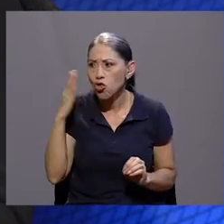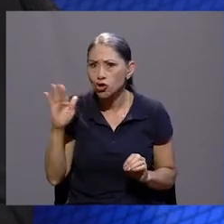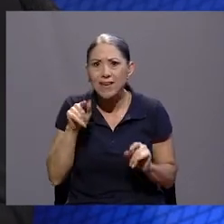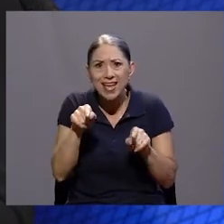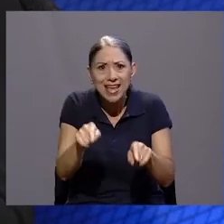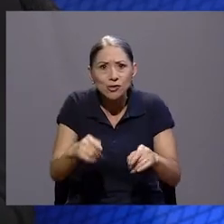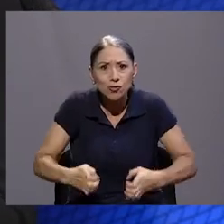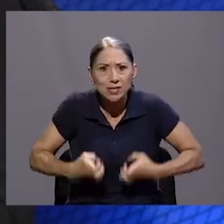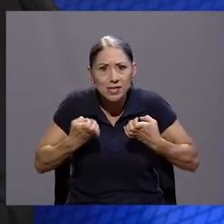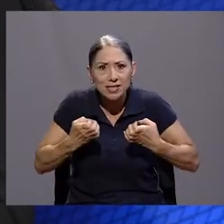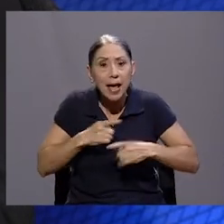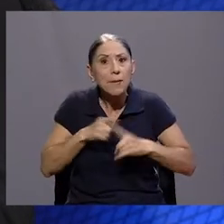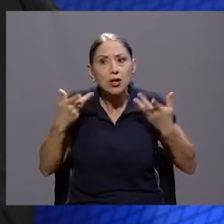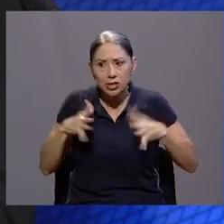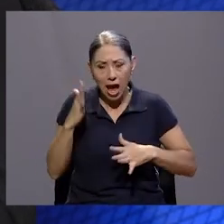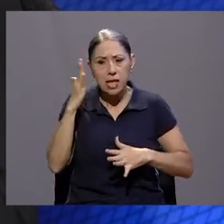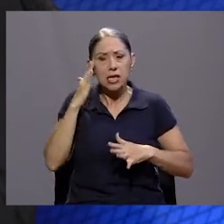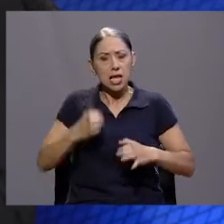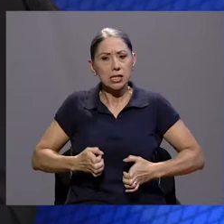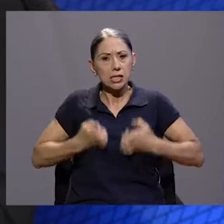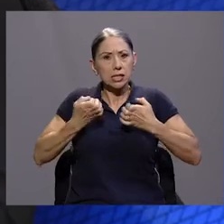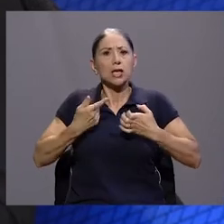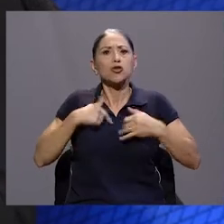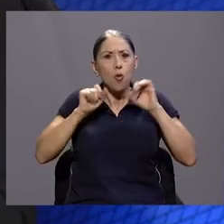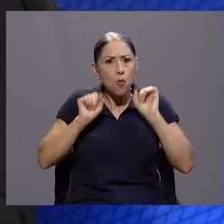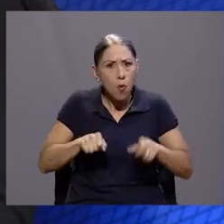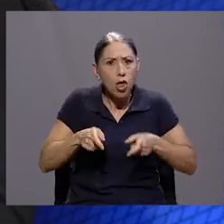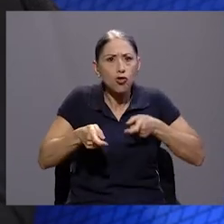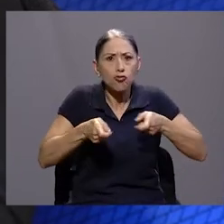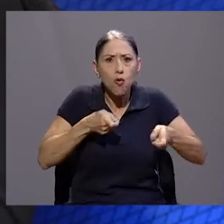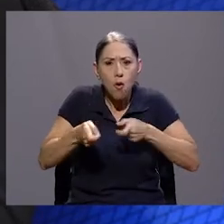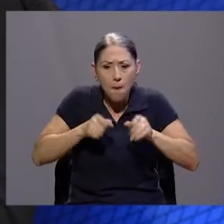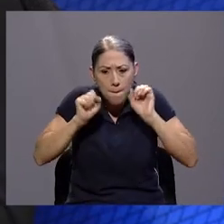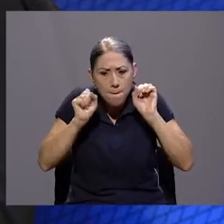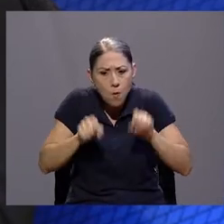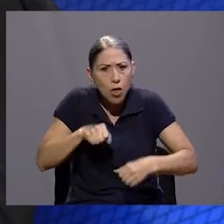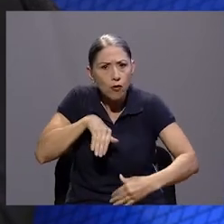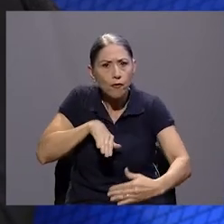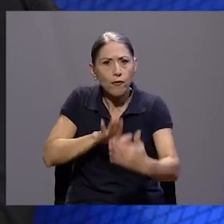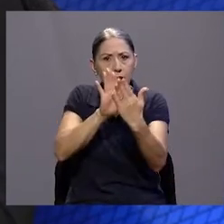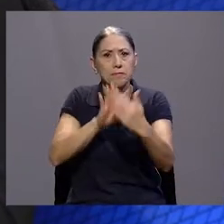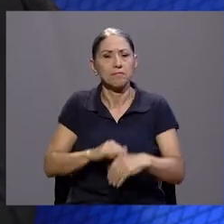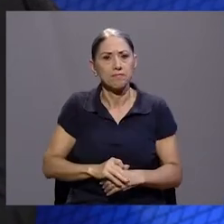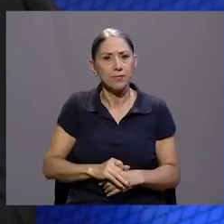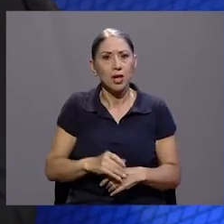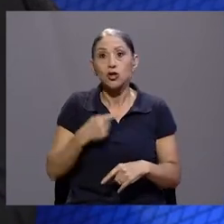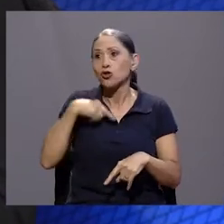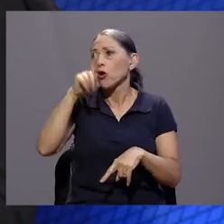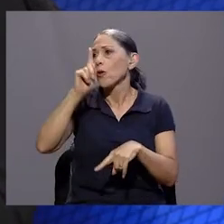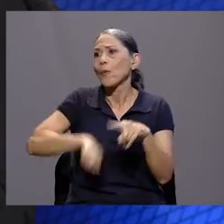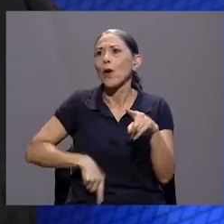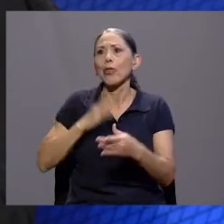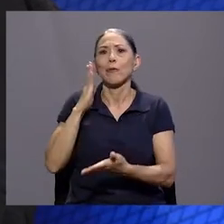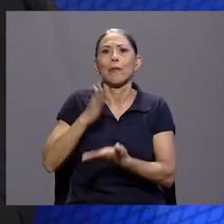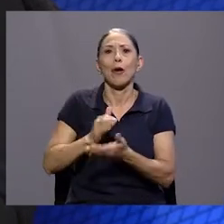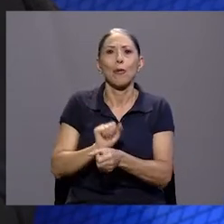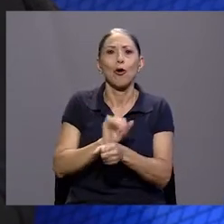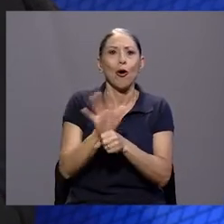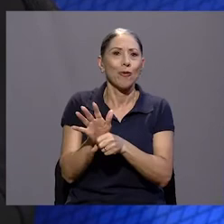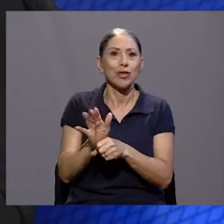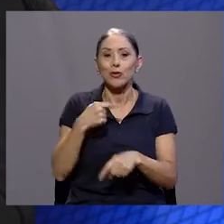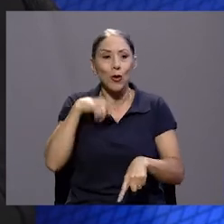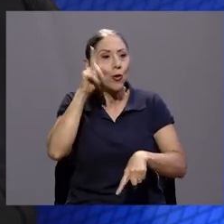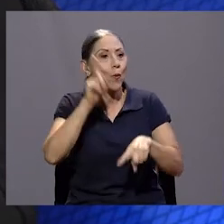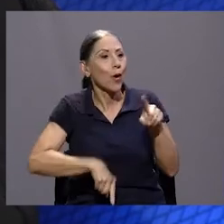existía pero cuando yo sé que algo existe yo ya puedo tomar control e identificar herramientas para darle frente yo no puedo tal vez hacer que el coi deje de existir